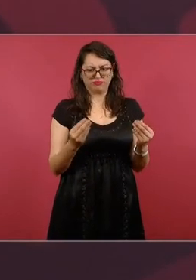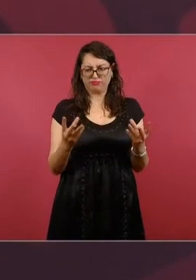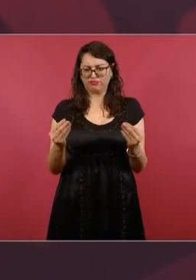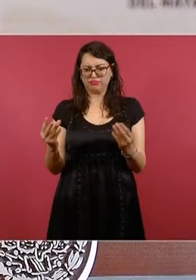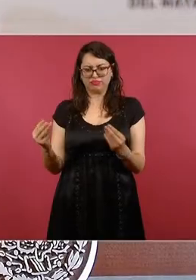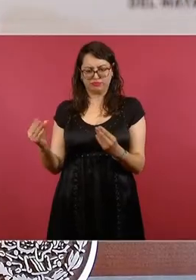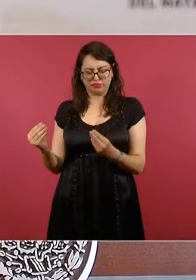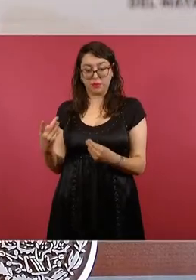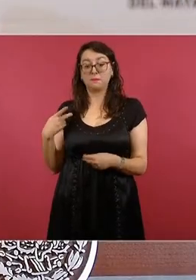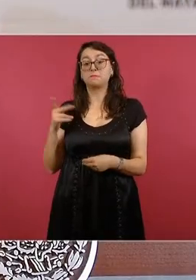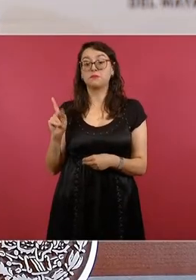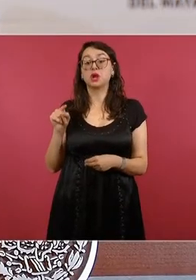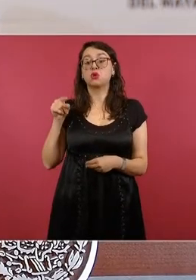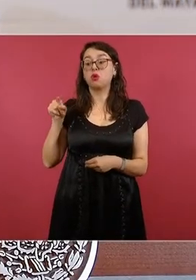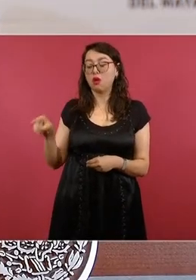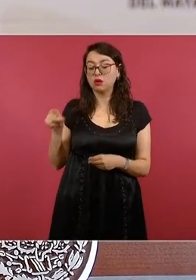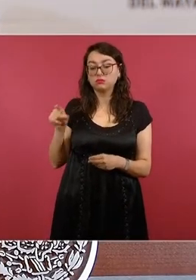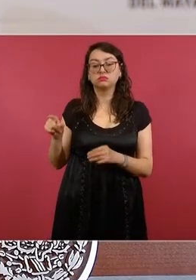una labor social